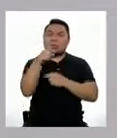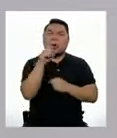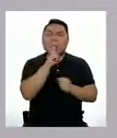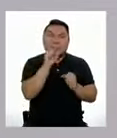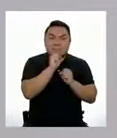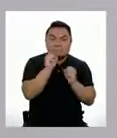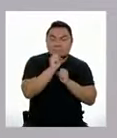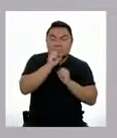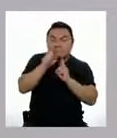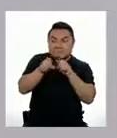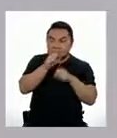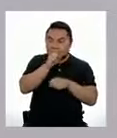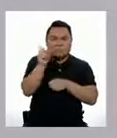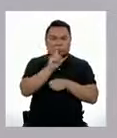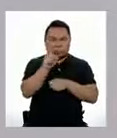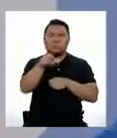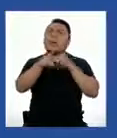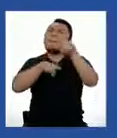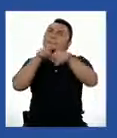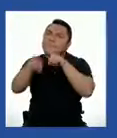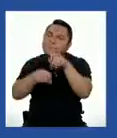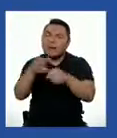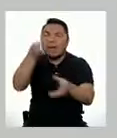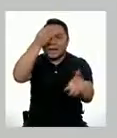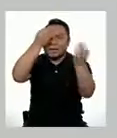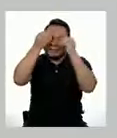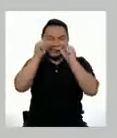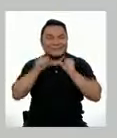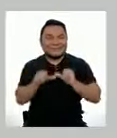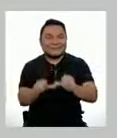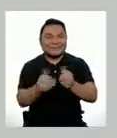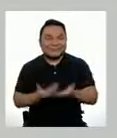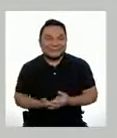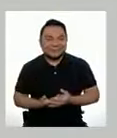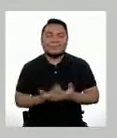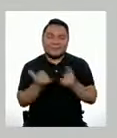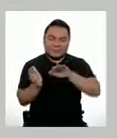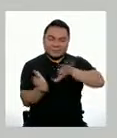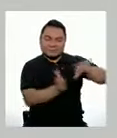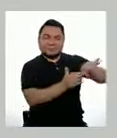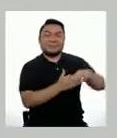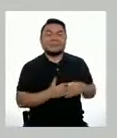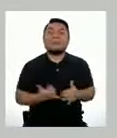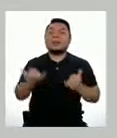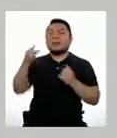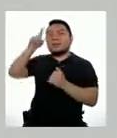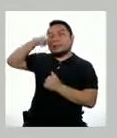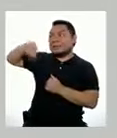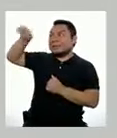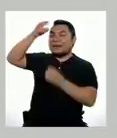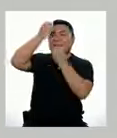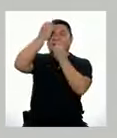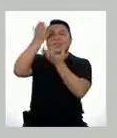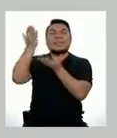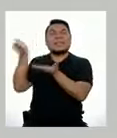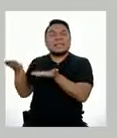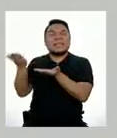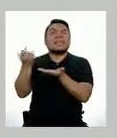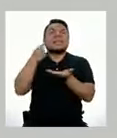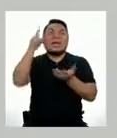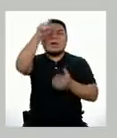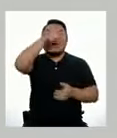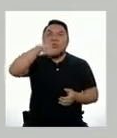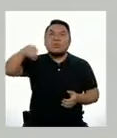miedo de preguntar lo que no sabes y de seguir aprendiendo. Bien, continuemos. ¿Qué información nos proporciona este